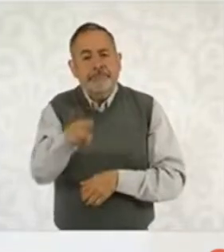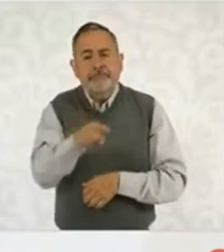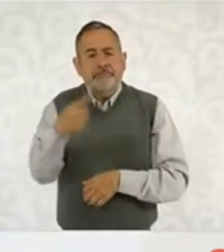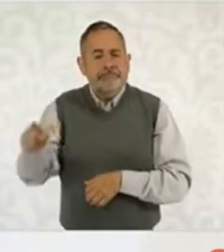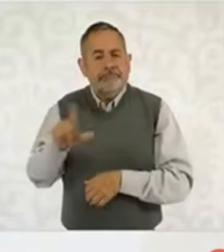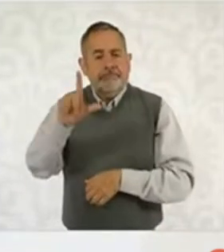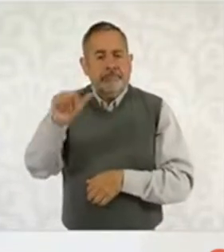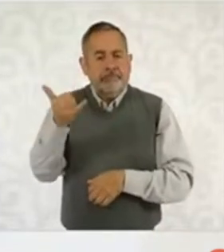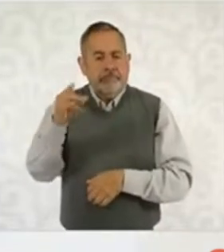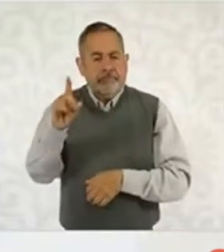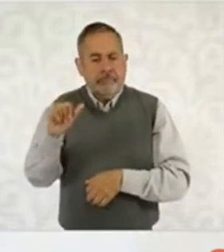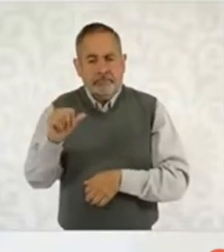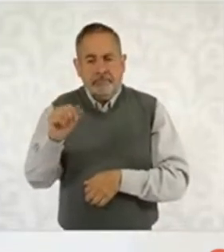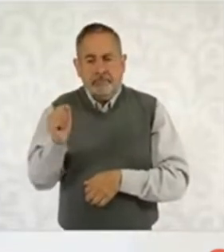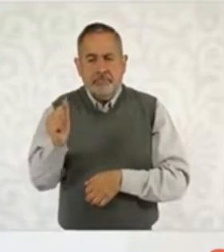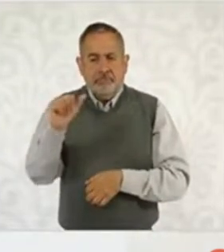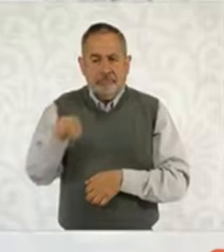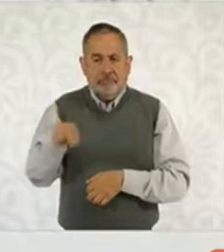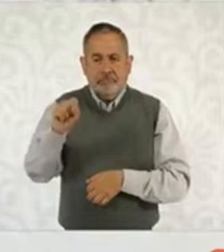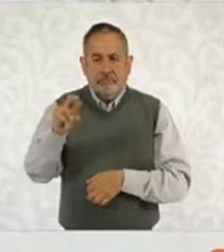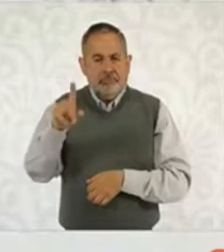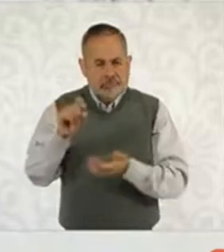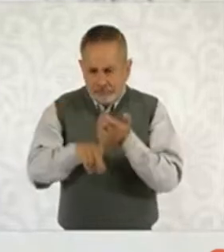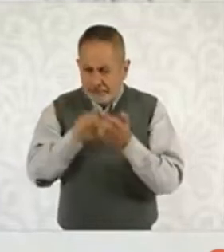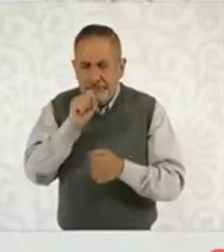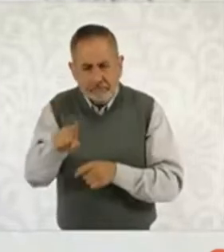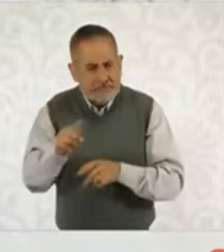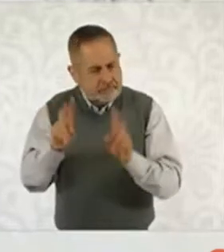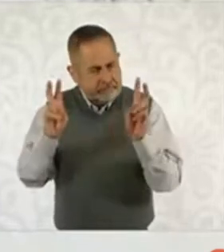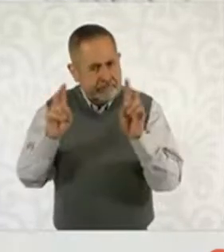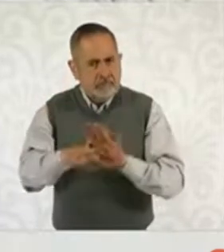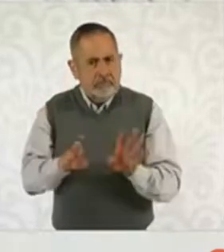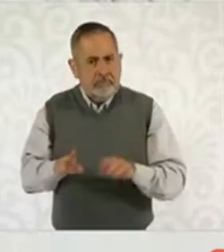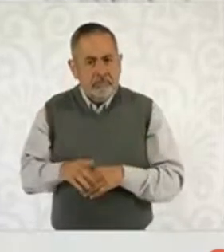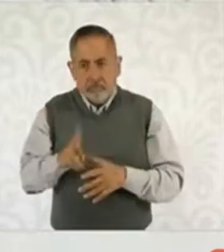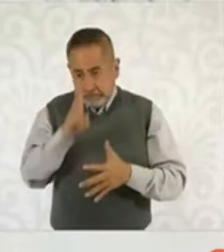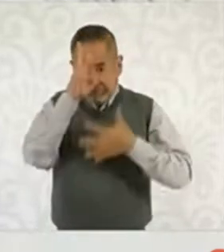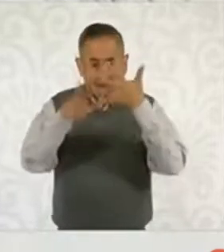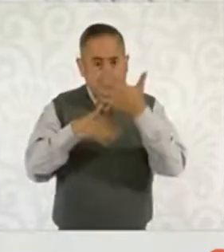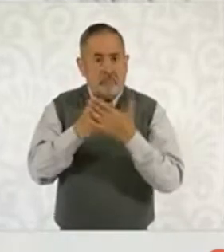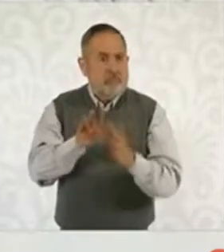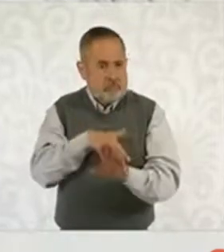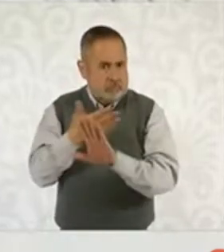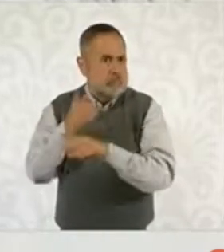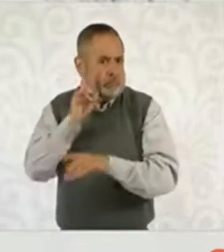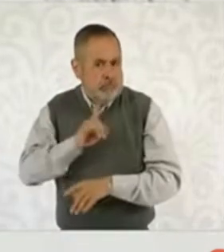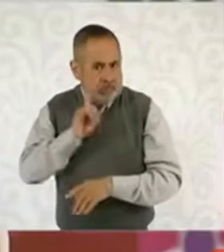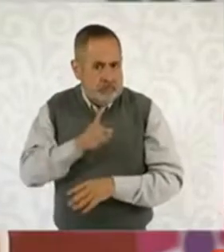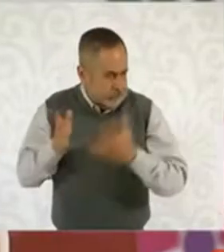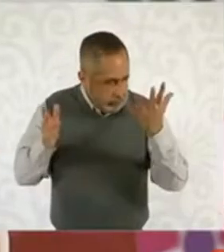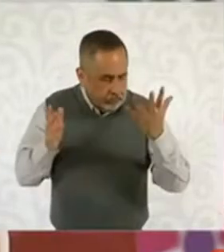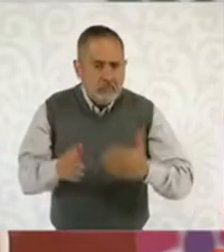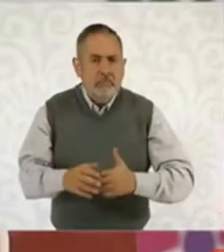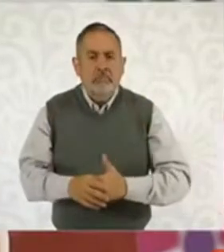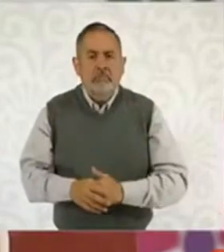pena revisarlo, que es un tema que tiene que ver con la violencia contra las mujeres.